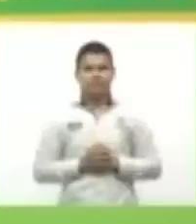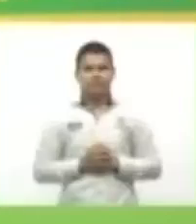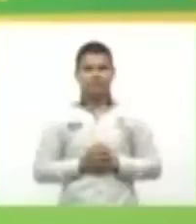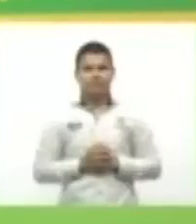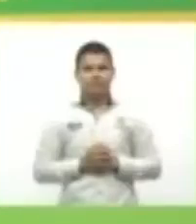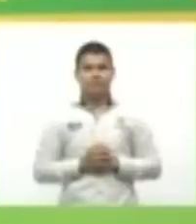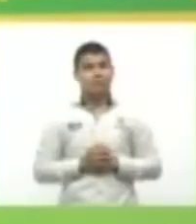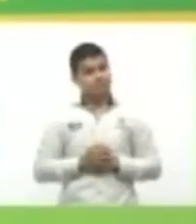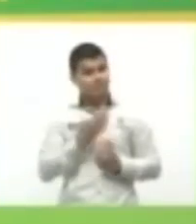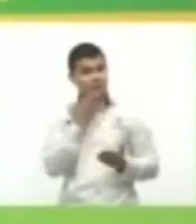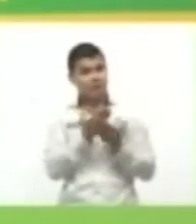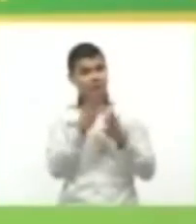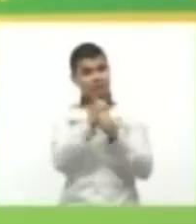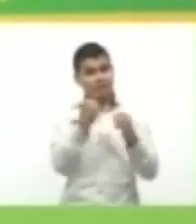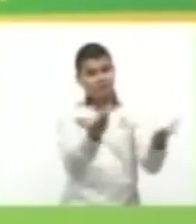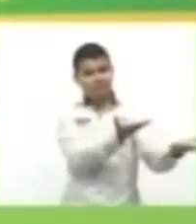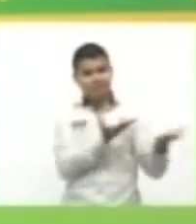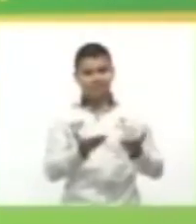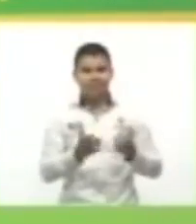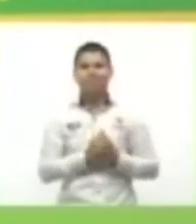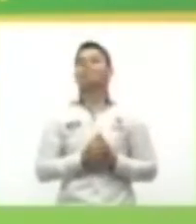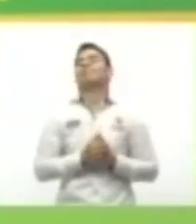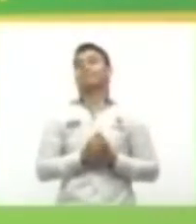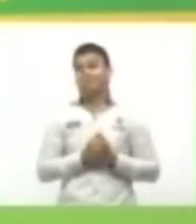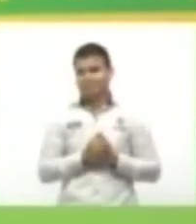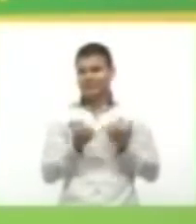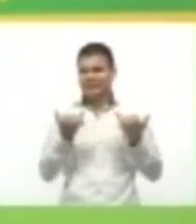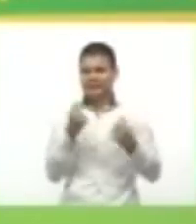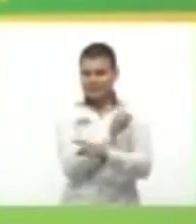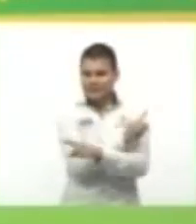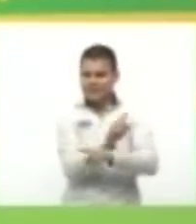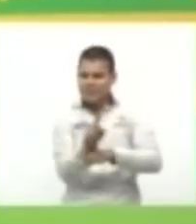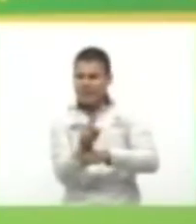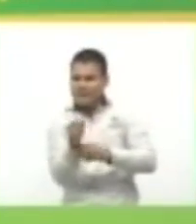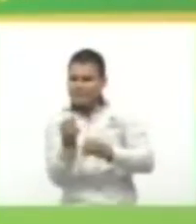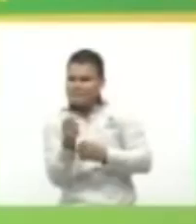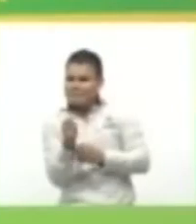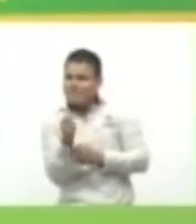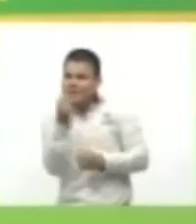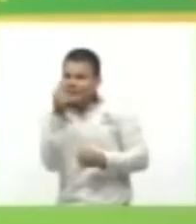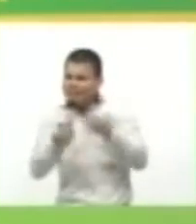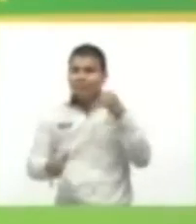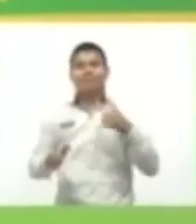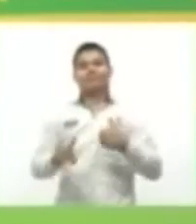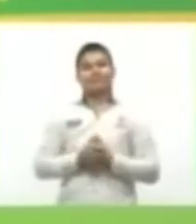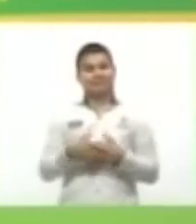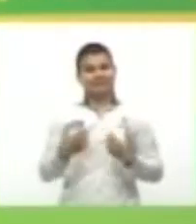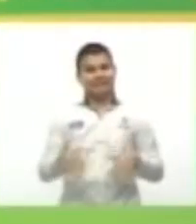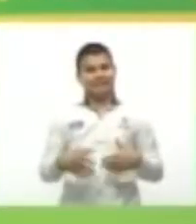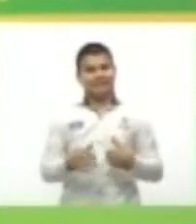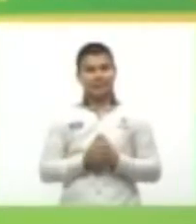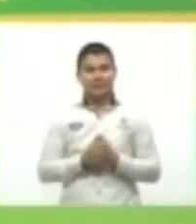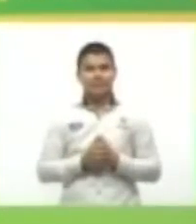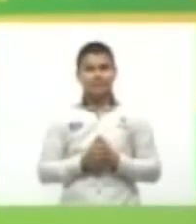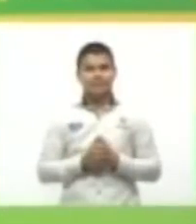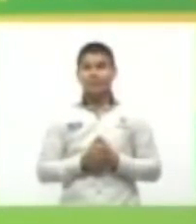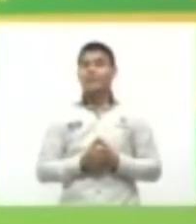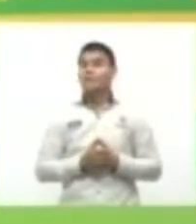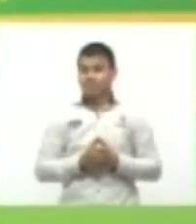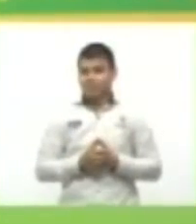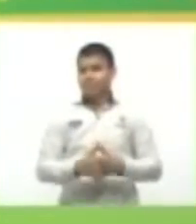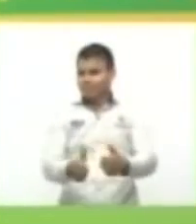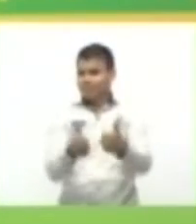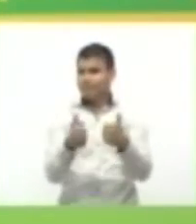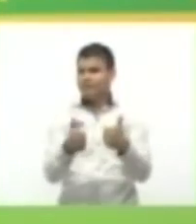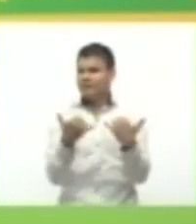Muy buenas noches, no hay mejor manera de finalizar la semana que con la buena información del entretenimiento. Por fin se llevará